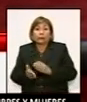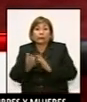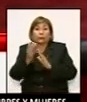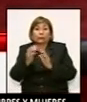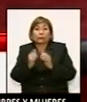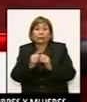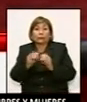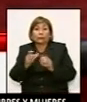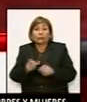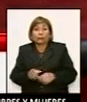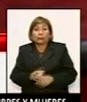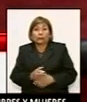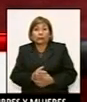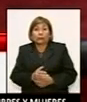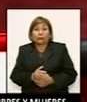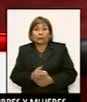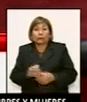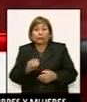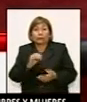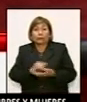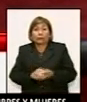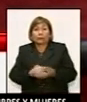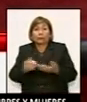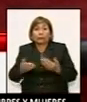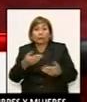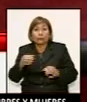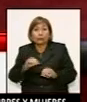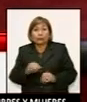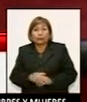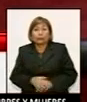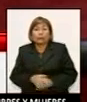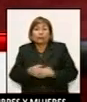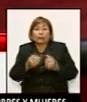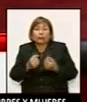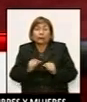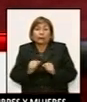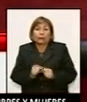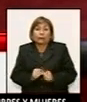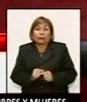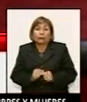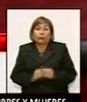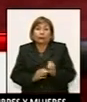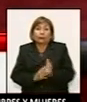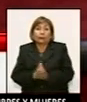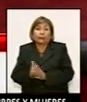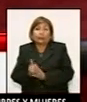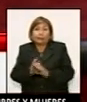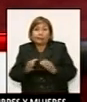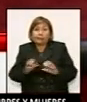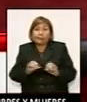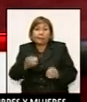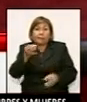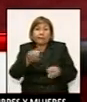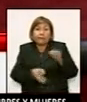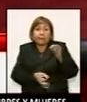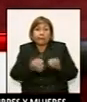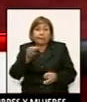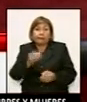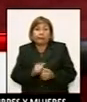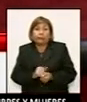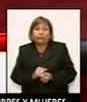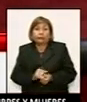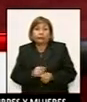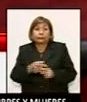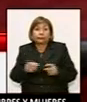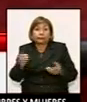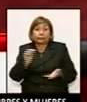un lado, las víctimas que acceden o en lo posible aspiran a acceder a la justicia, pero que